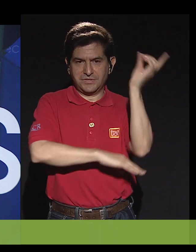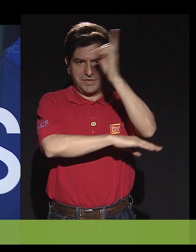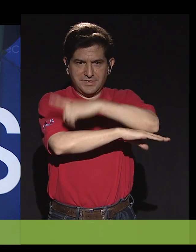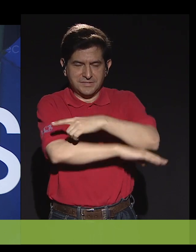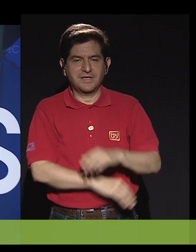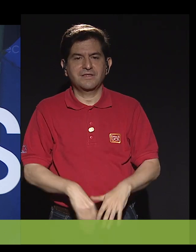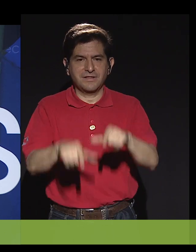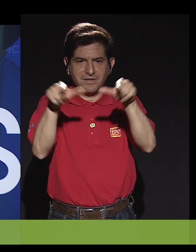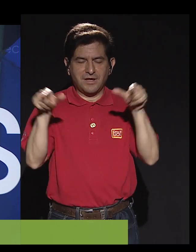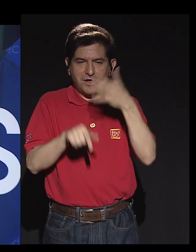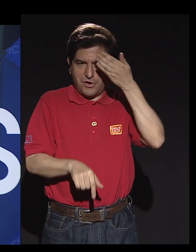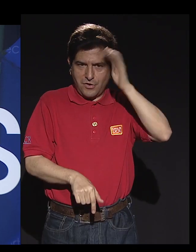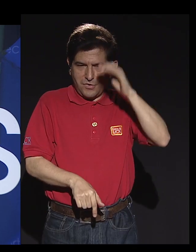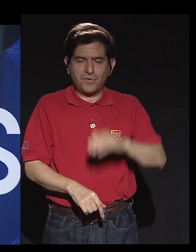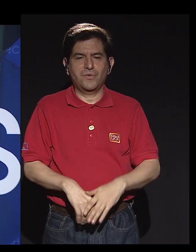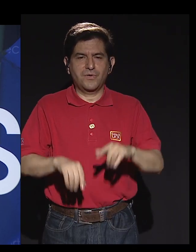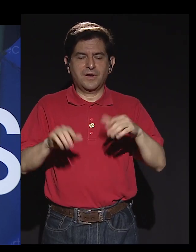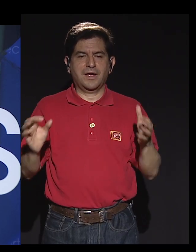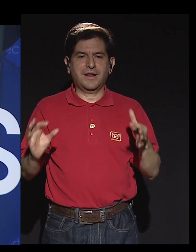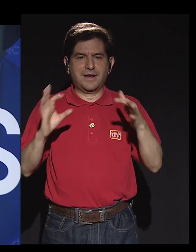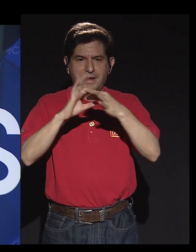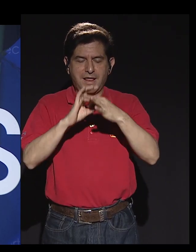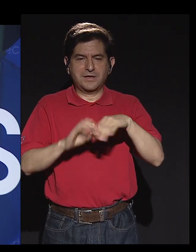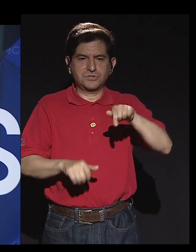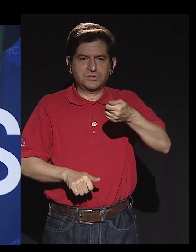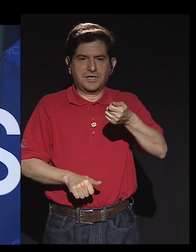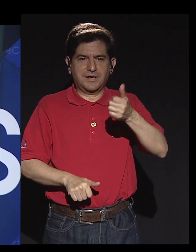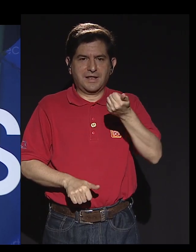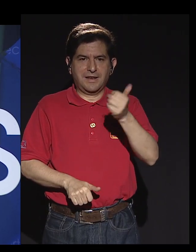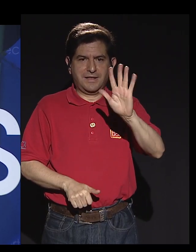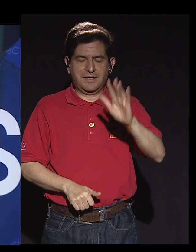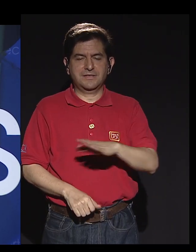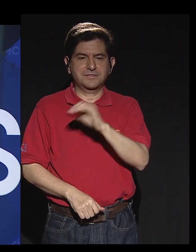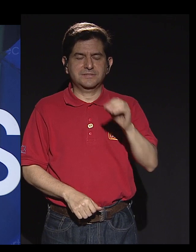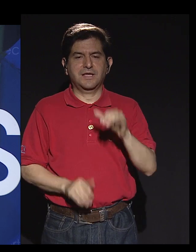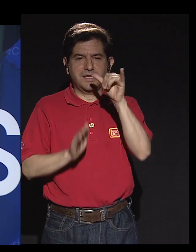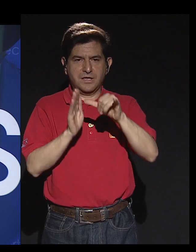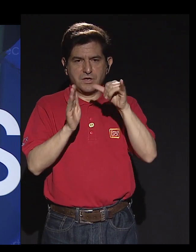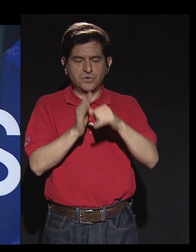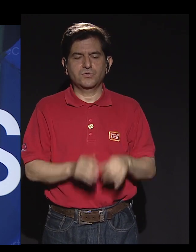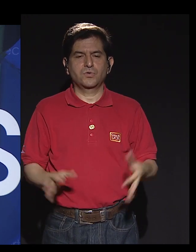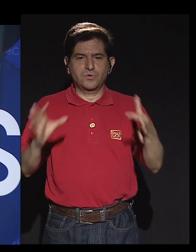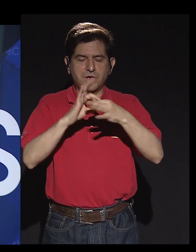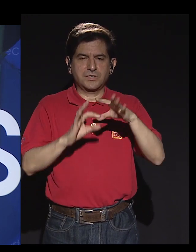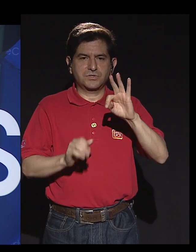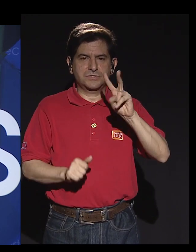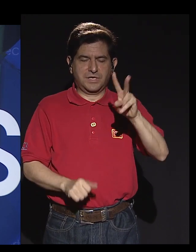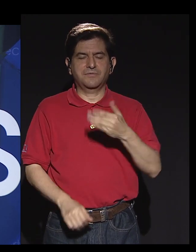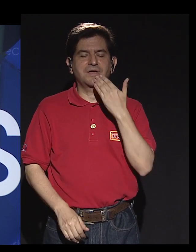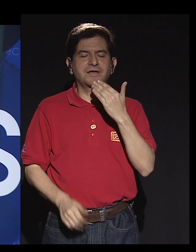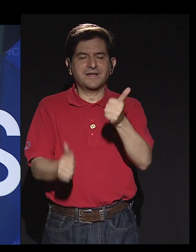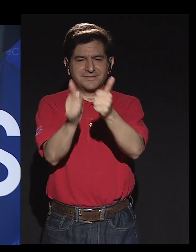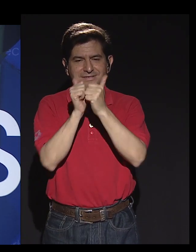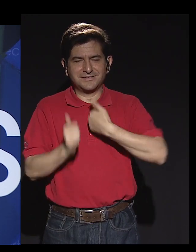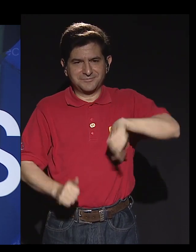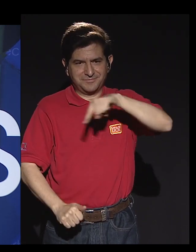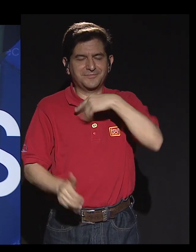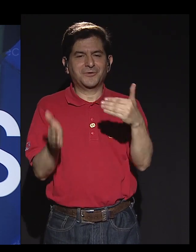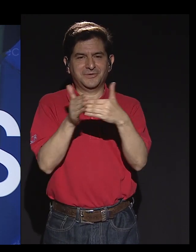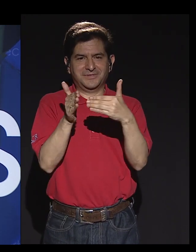de hoy a través de nuestra página de Facebook, Nexos Canal 15, y de nuestro canal de YouTube, Nexos TV. Gracias por acompañarnos una vez